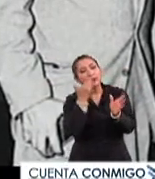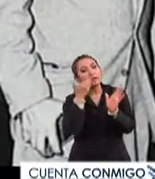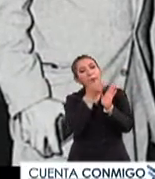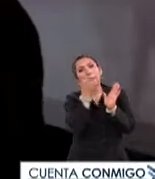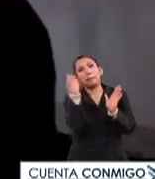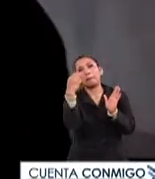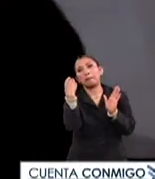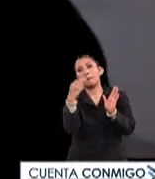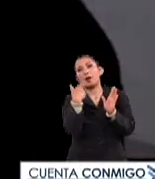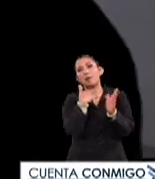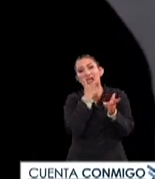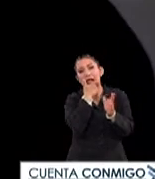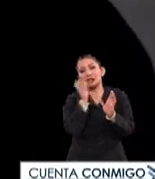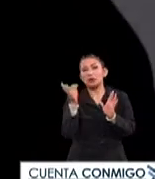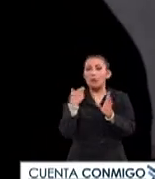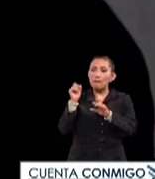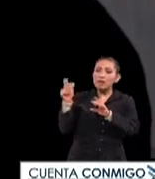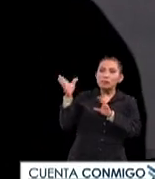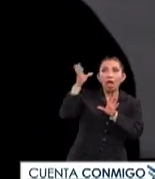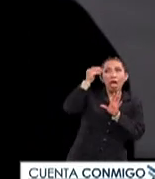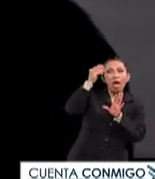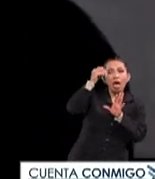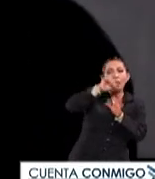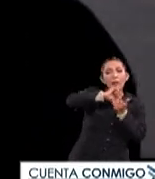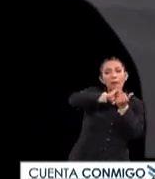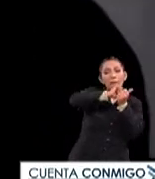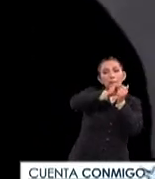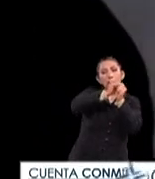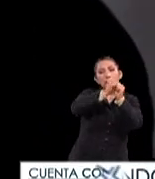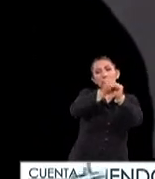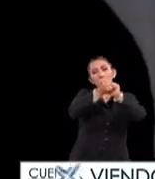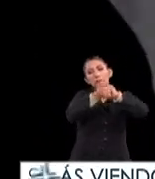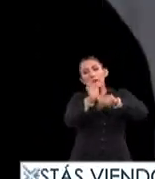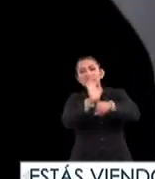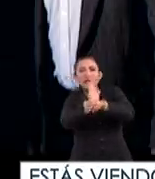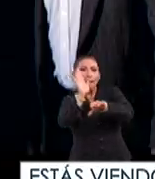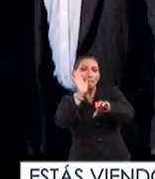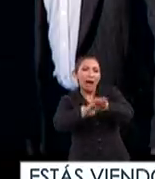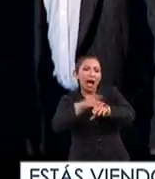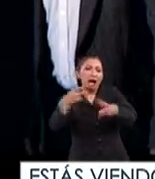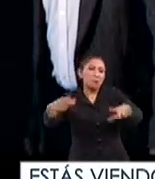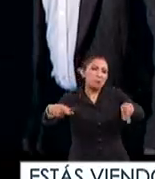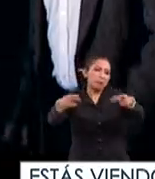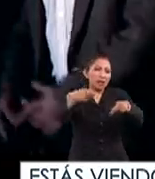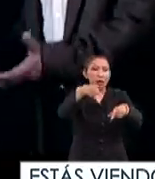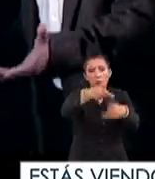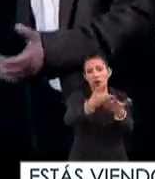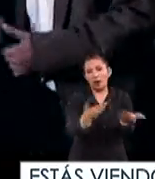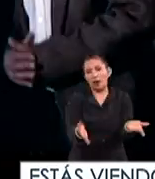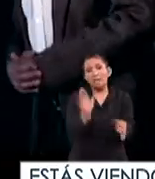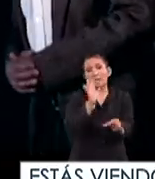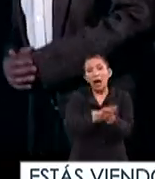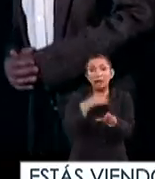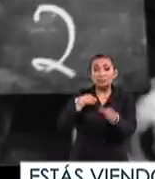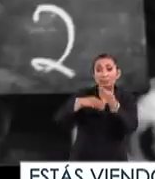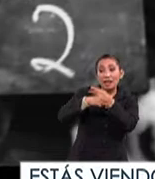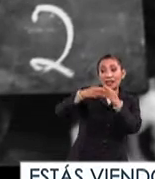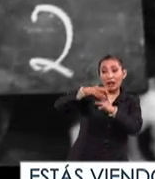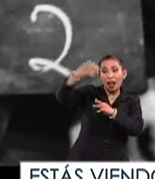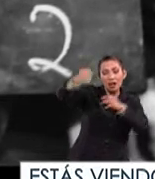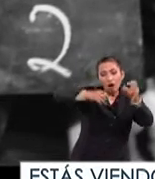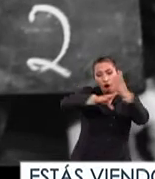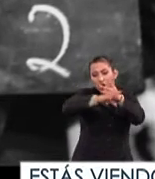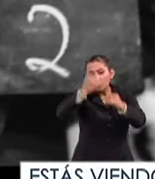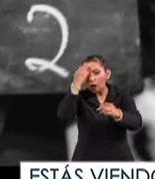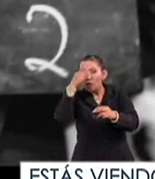periodo al que le llaman su periodo inglés. Ya después ya pasa un poco más al cine más comercial, como lo decimos ahora. Tenía más herramientas, ¿no? Con más